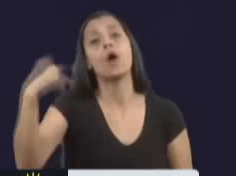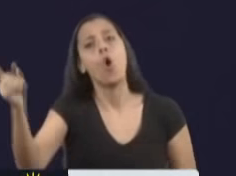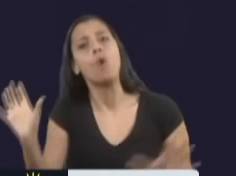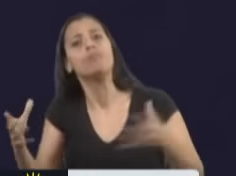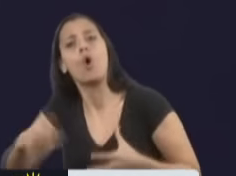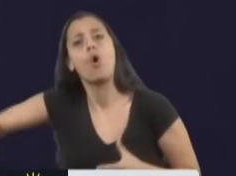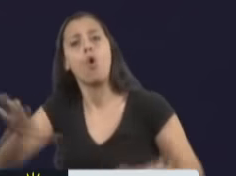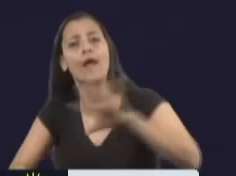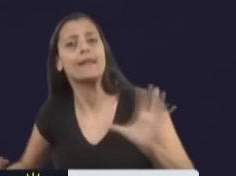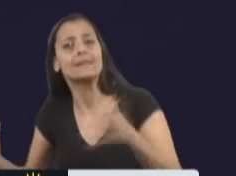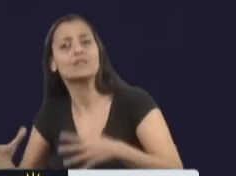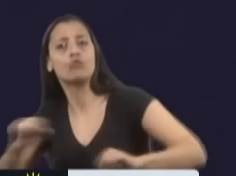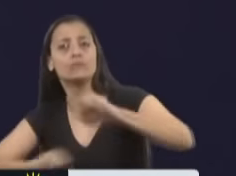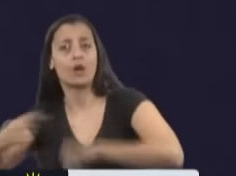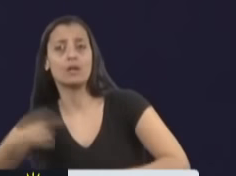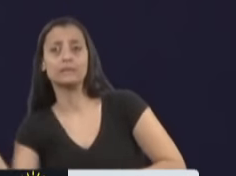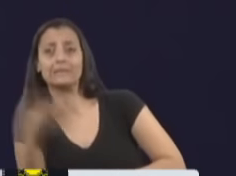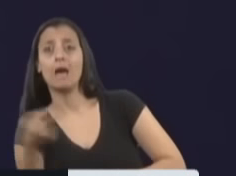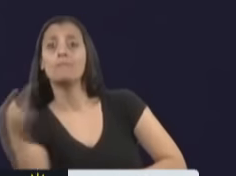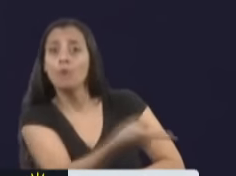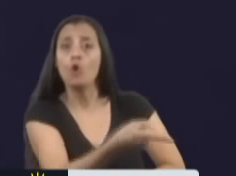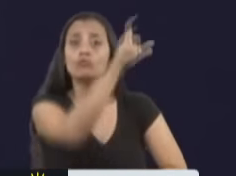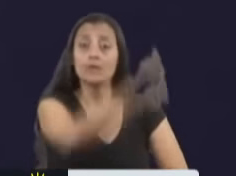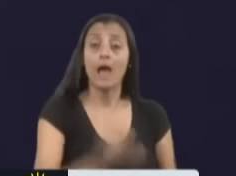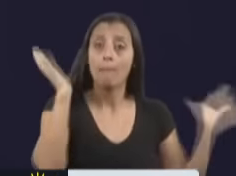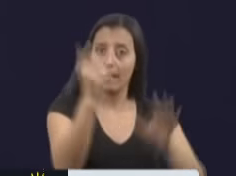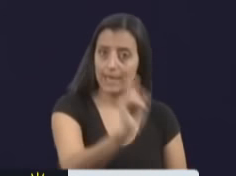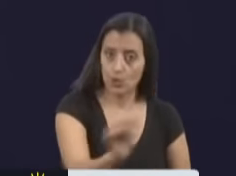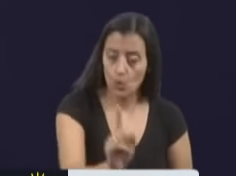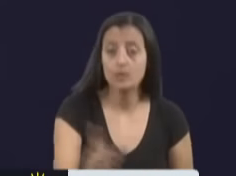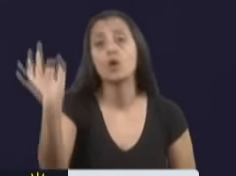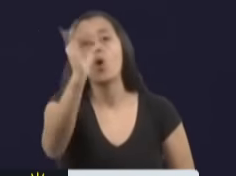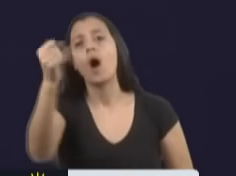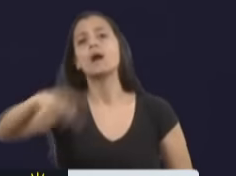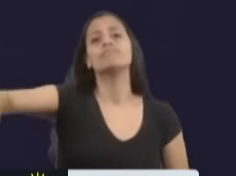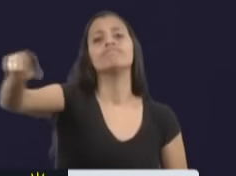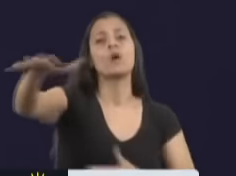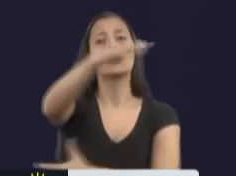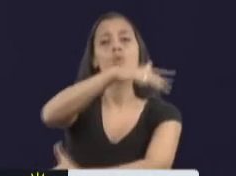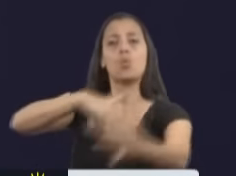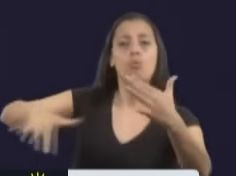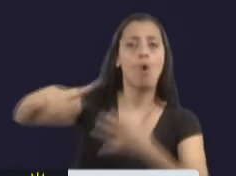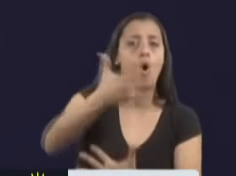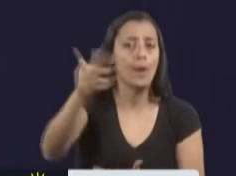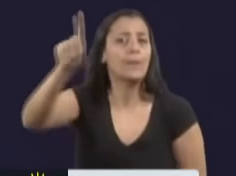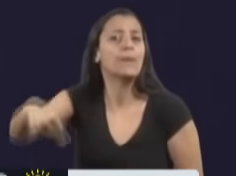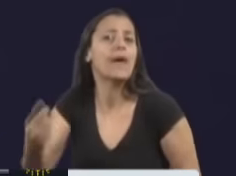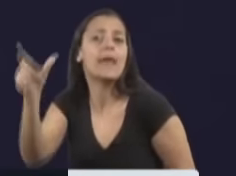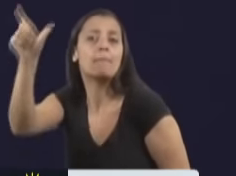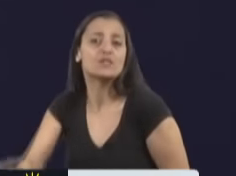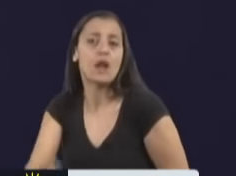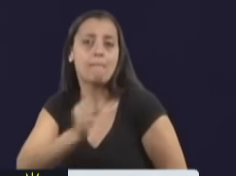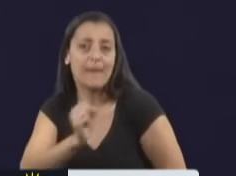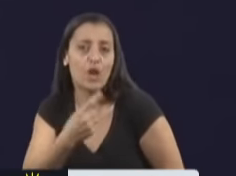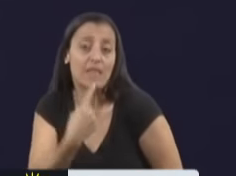y e en tal caso hubo alguna versión que hicieron correr algún periodista o algún medio sobre que se